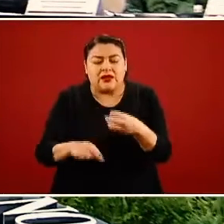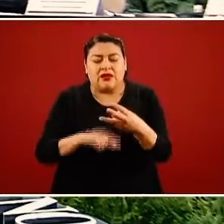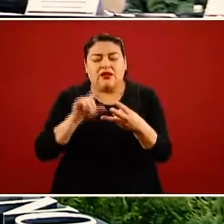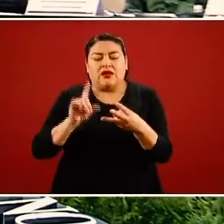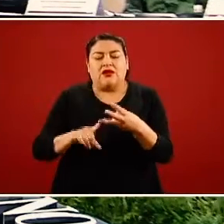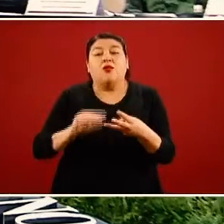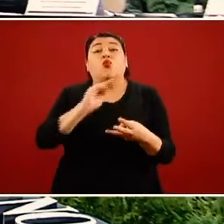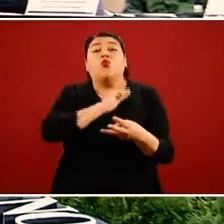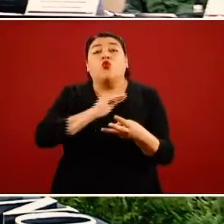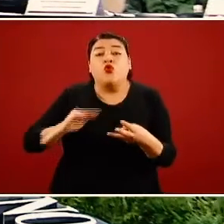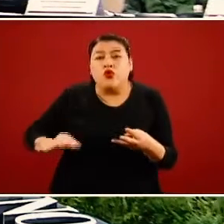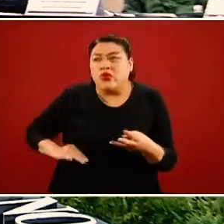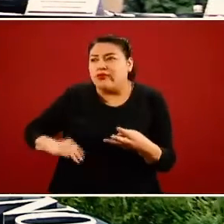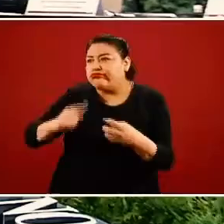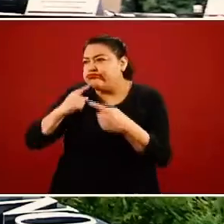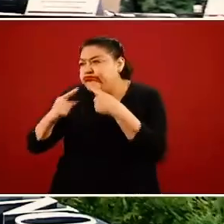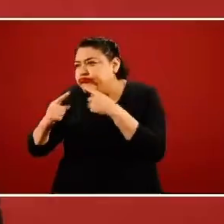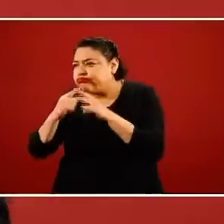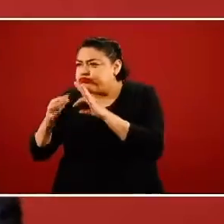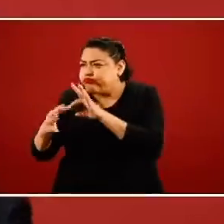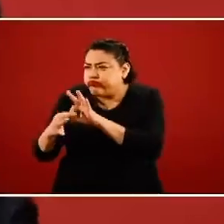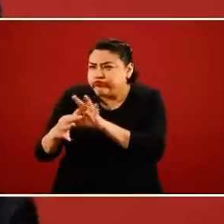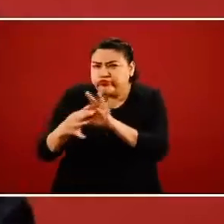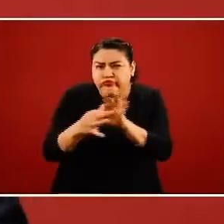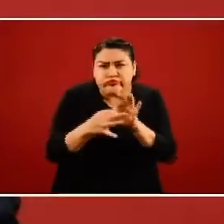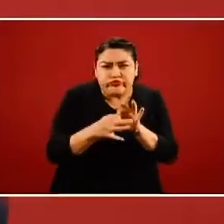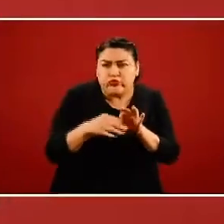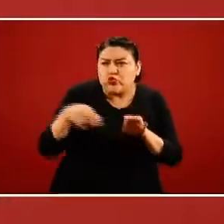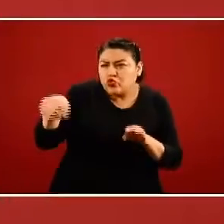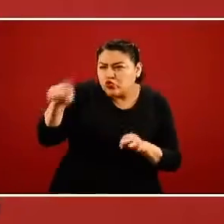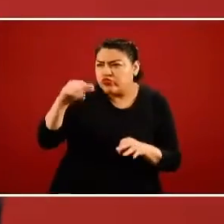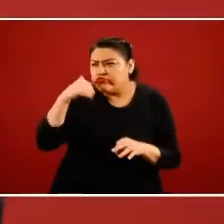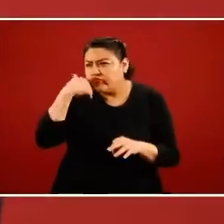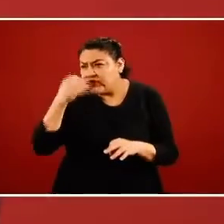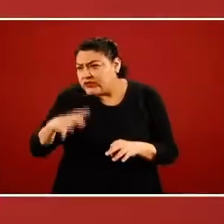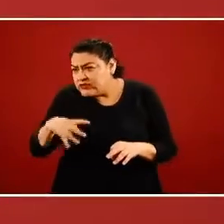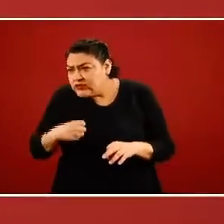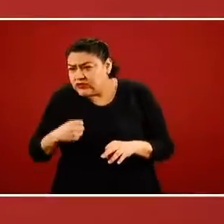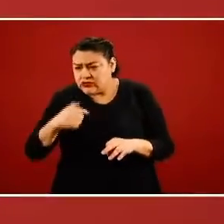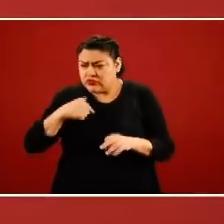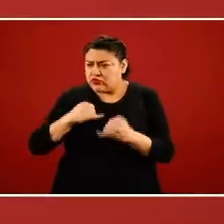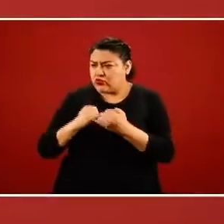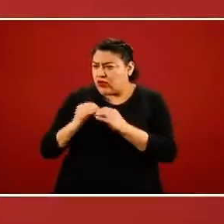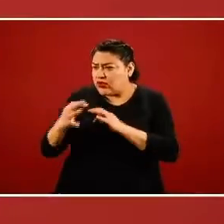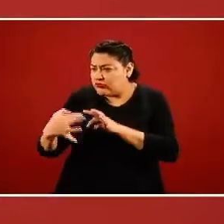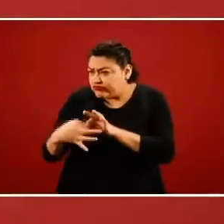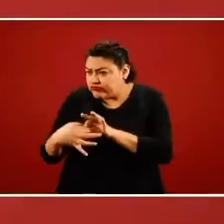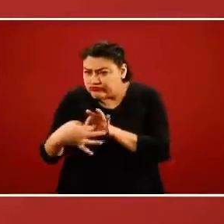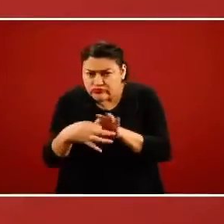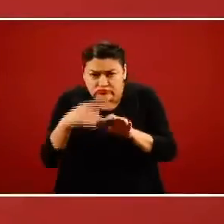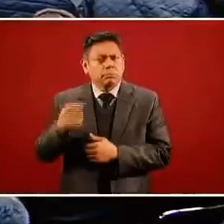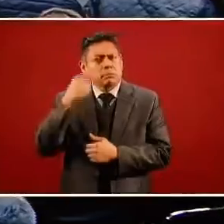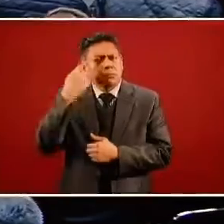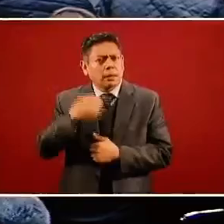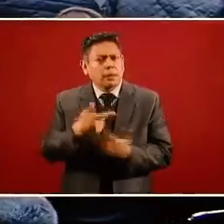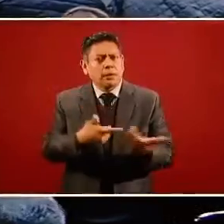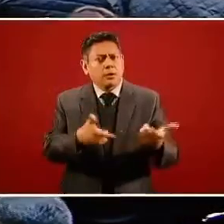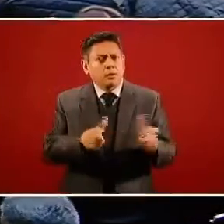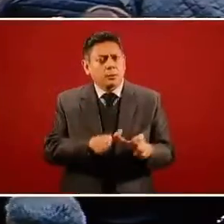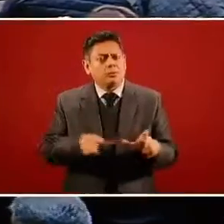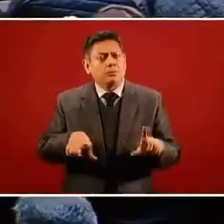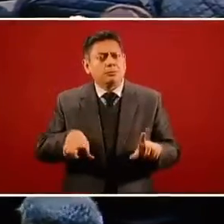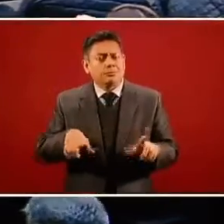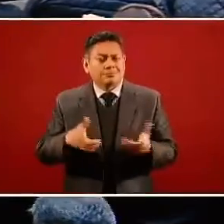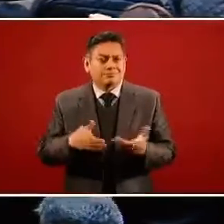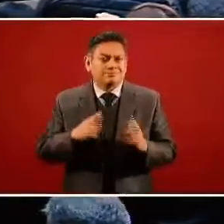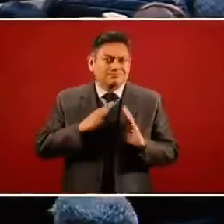para establecer las acciones que nos llevarán al cumplimiento de los fines de seguridad, que son salvaguardar la vida, las libertades,